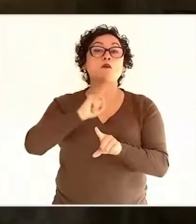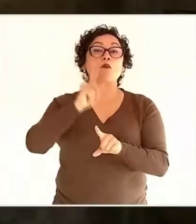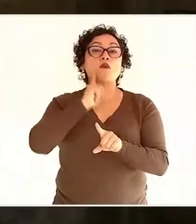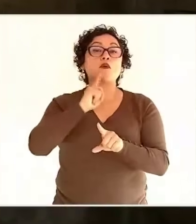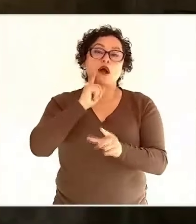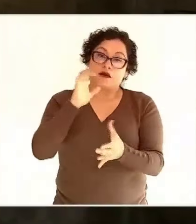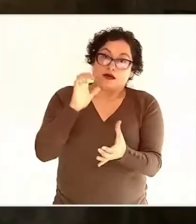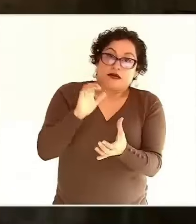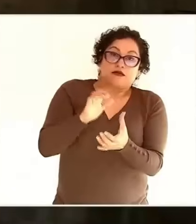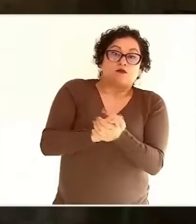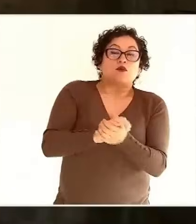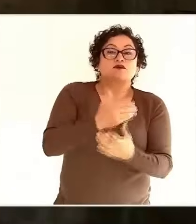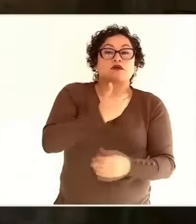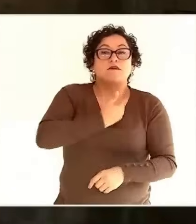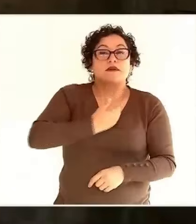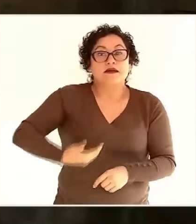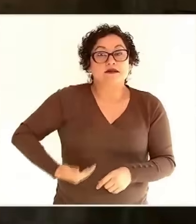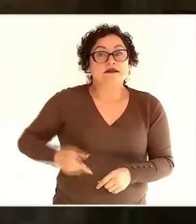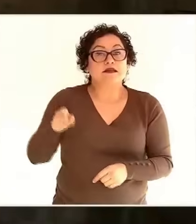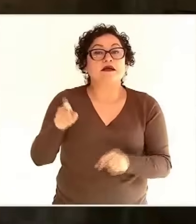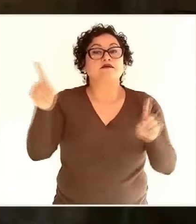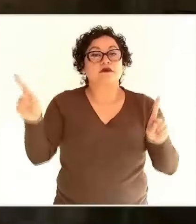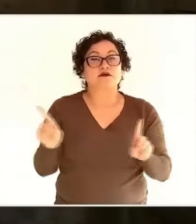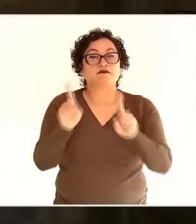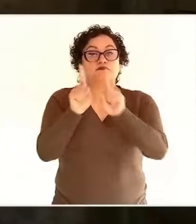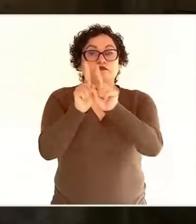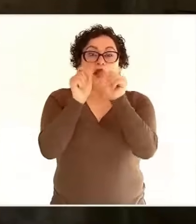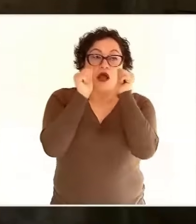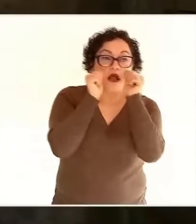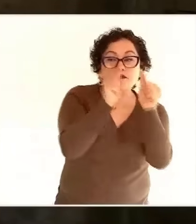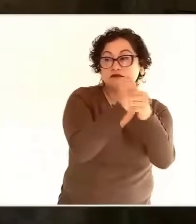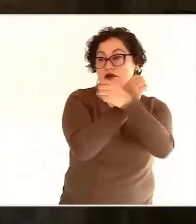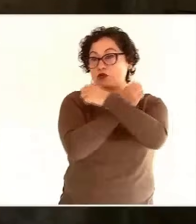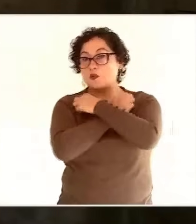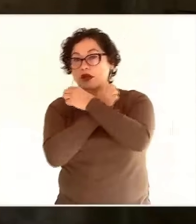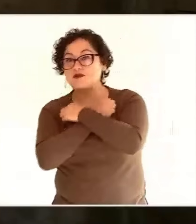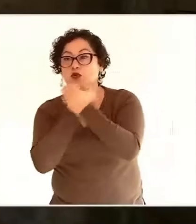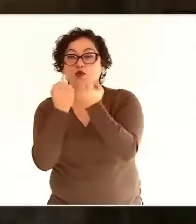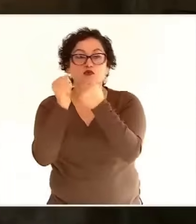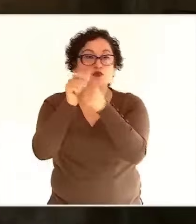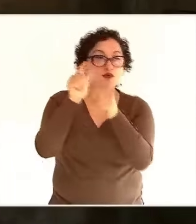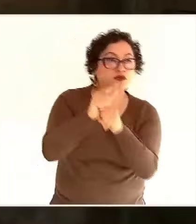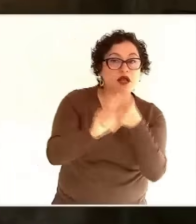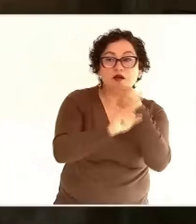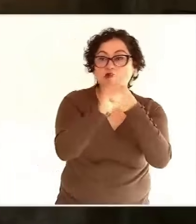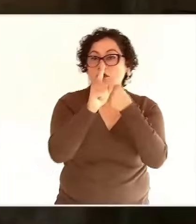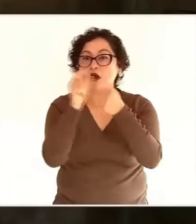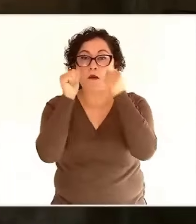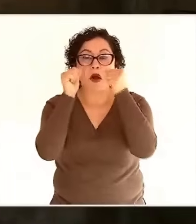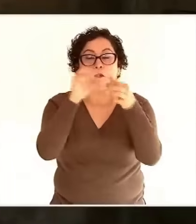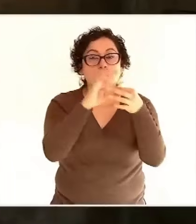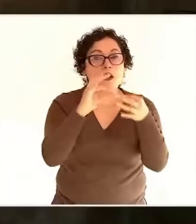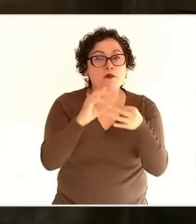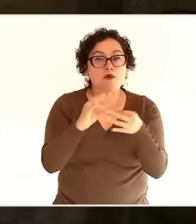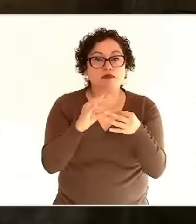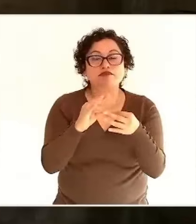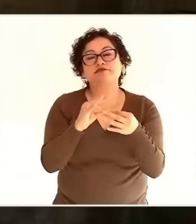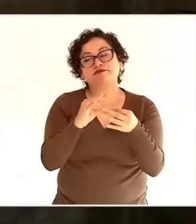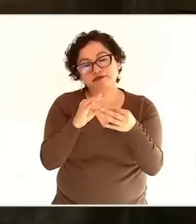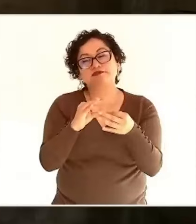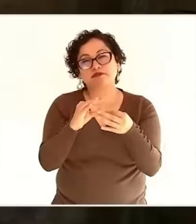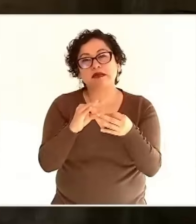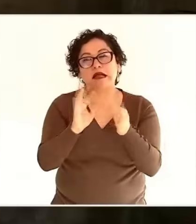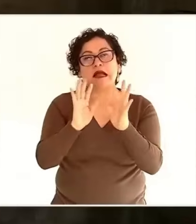del presidente, atendió cuestiones como la educación y el bienestar social. Aunque ya para esos años hizo